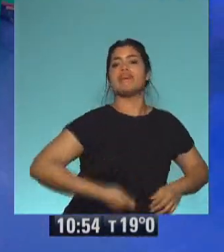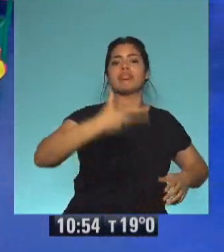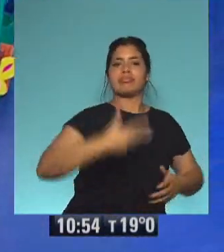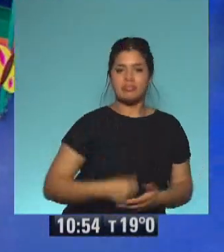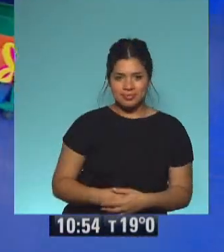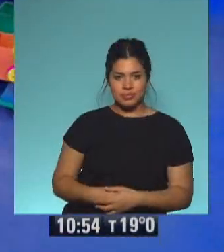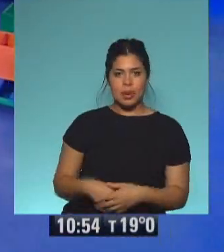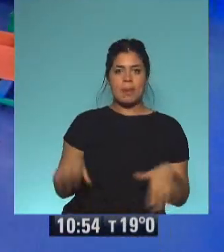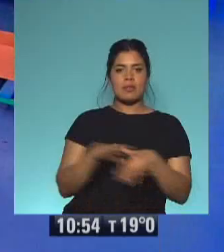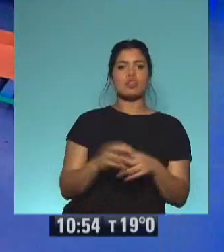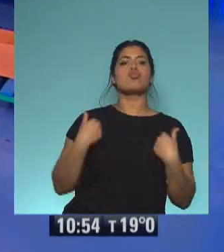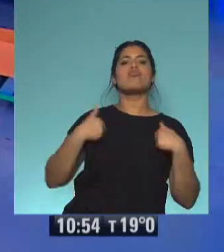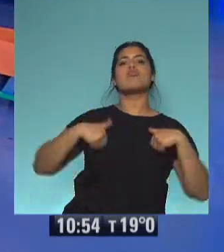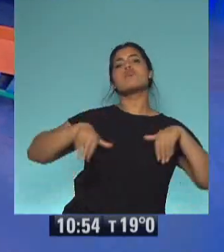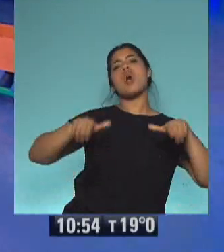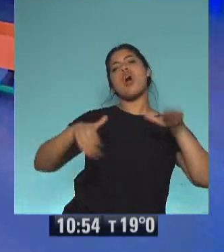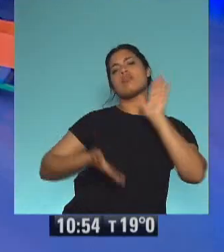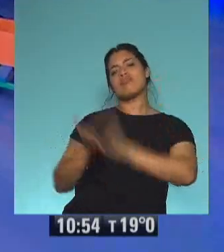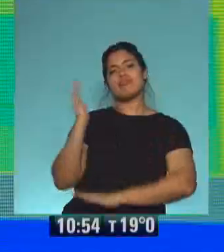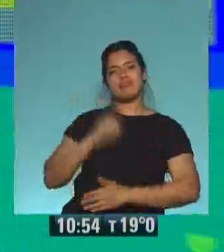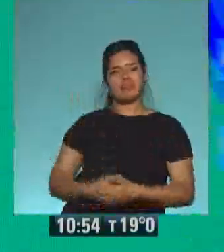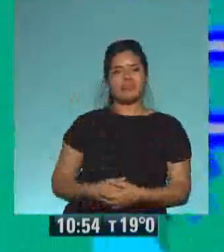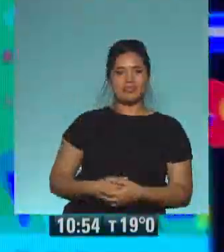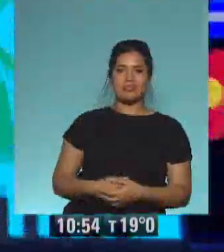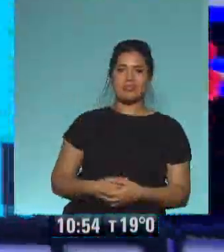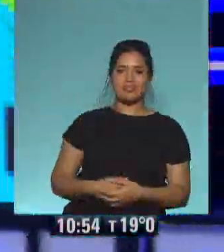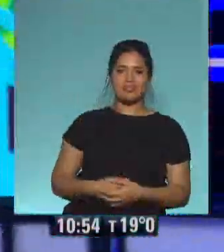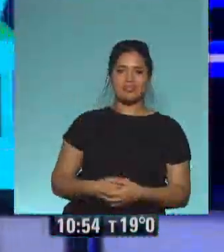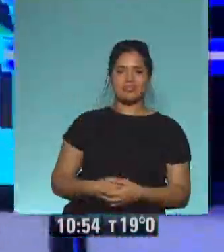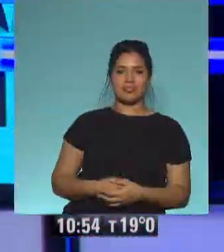bueno, perfecto. Me voy volando como vine. Bueno.